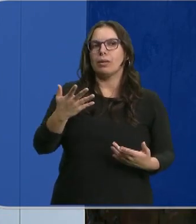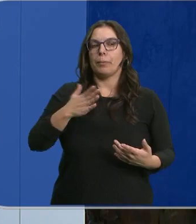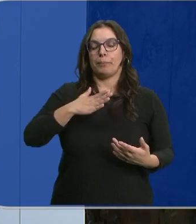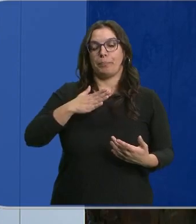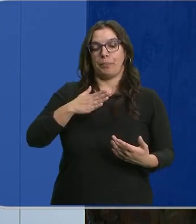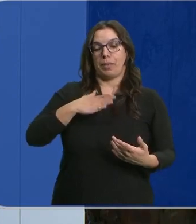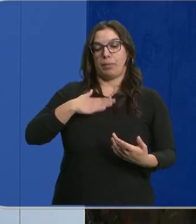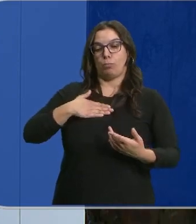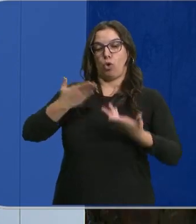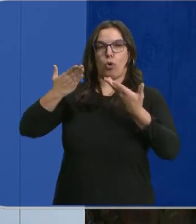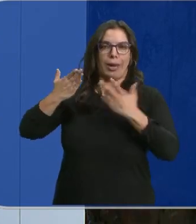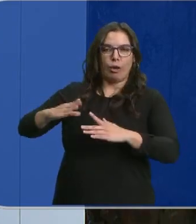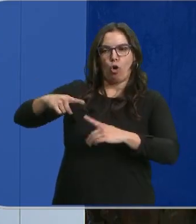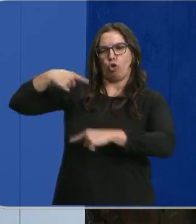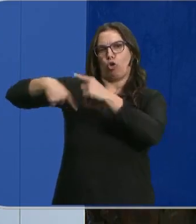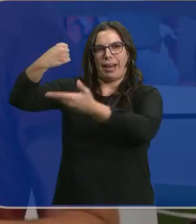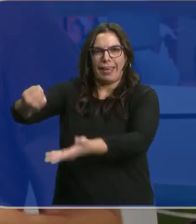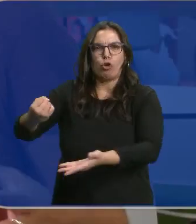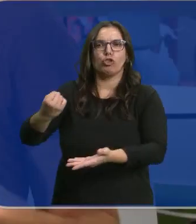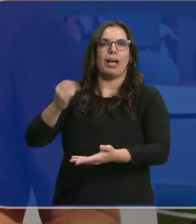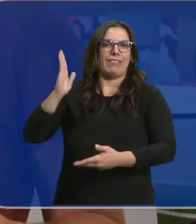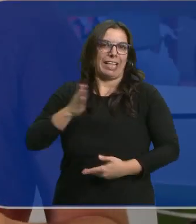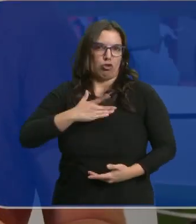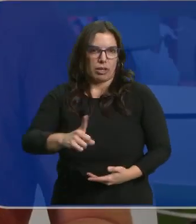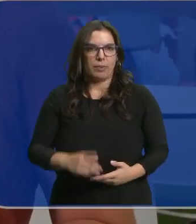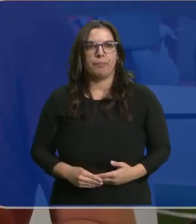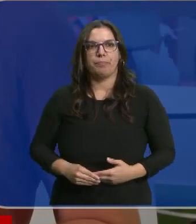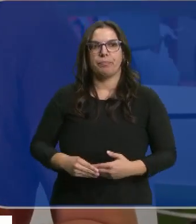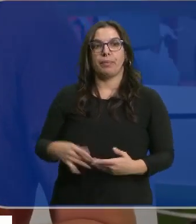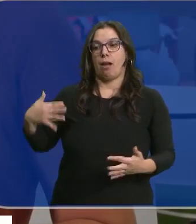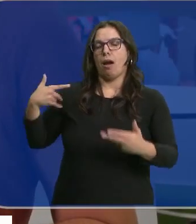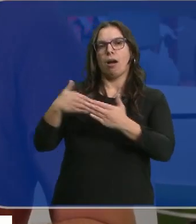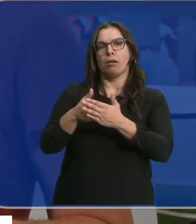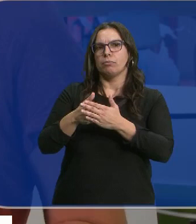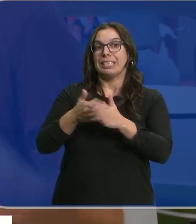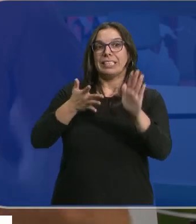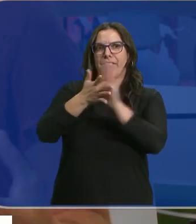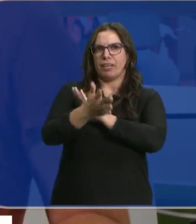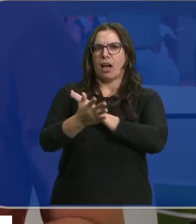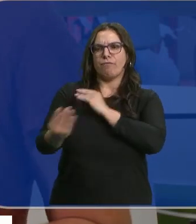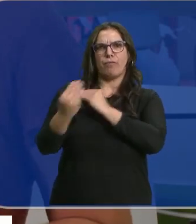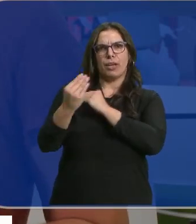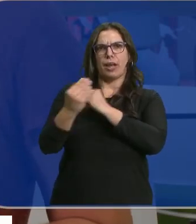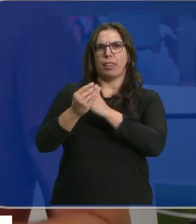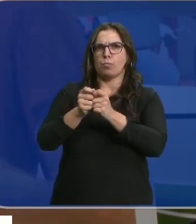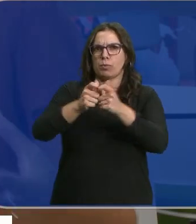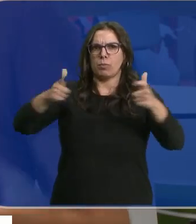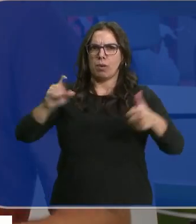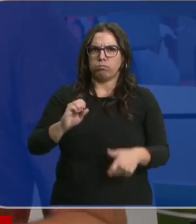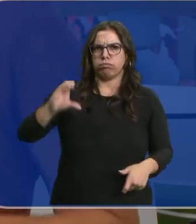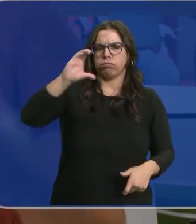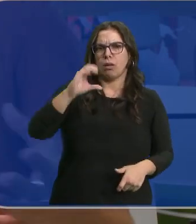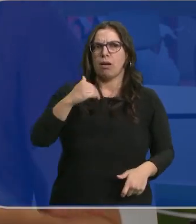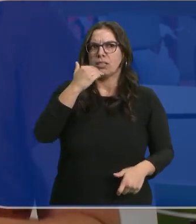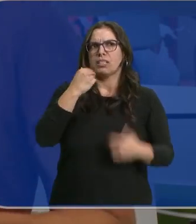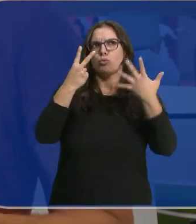perjudicar a sus descendientes, a sus herederos, a sus hijos. En los últimos años ha supuesto una vía de financiación que ha crecido y que ha llegado en torno